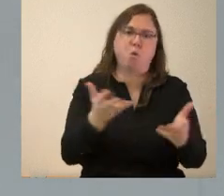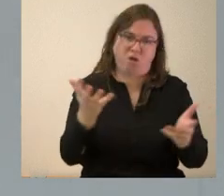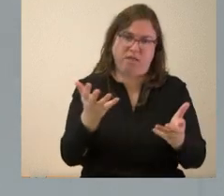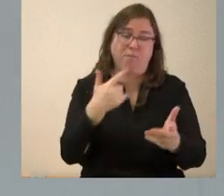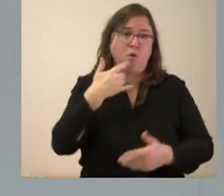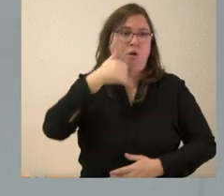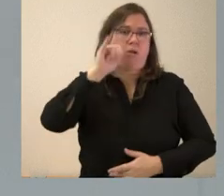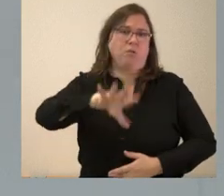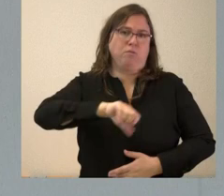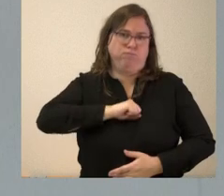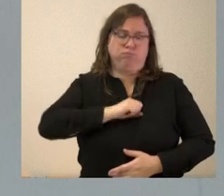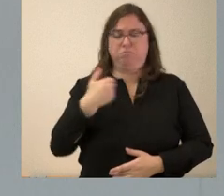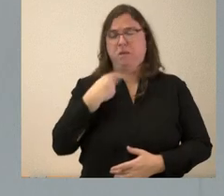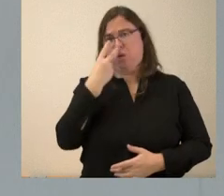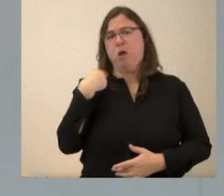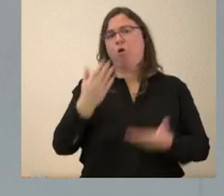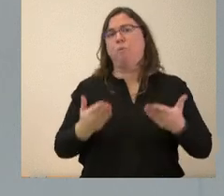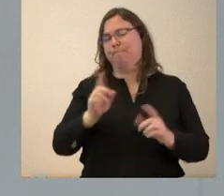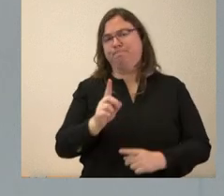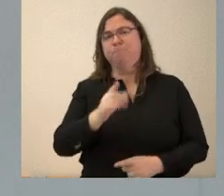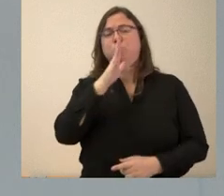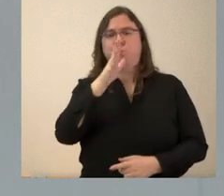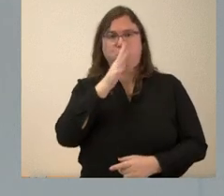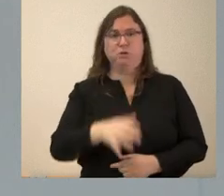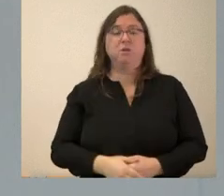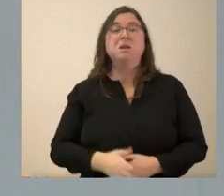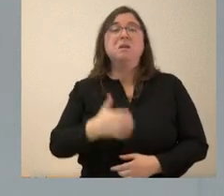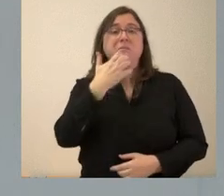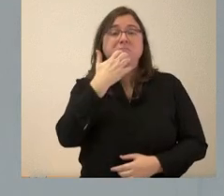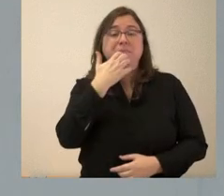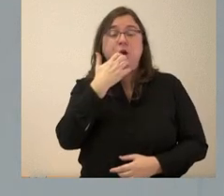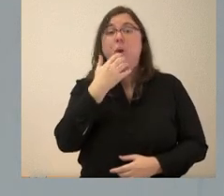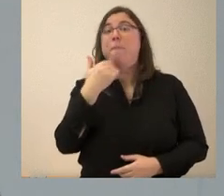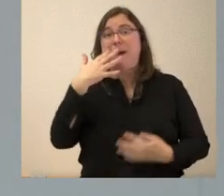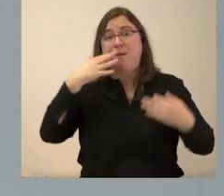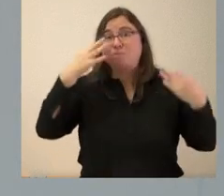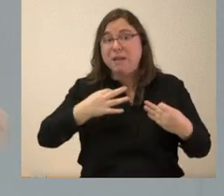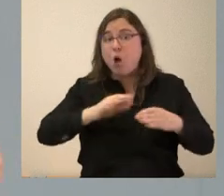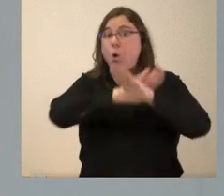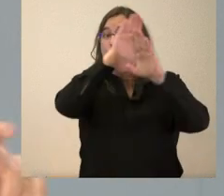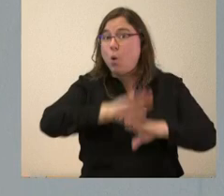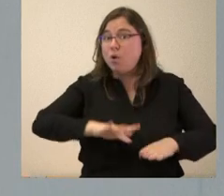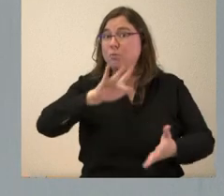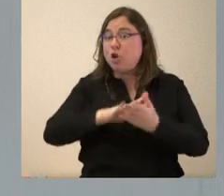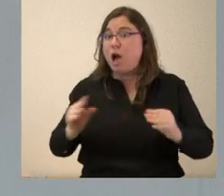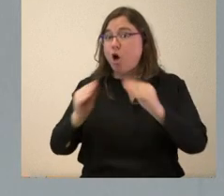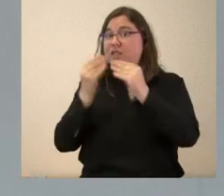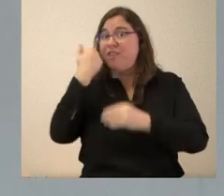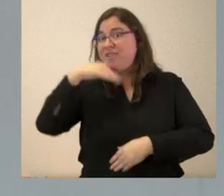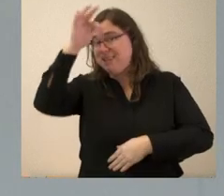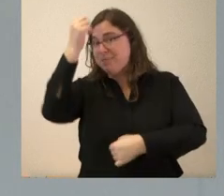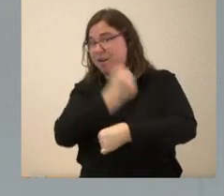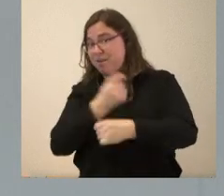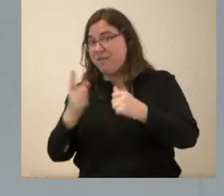había de propagación de la enfermedad en esos momentos concretos pero si tomamos como análisis el último año donde esa coincidencia se produjo en fin de semana